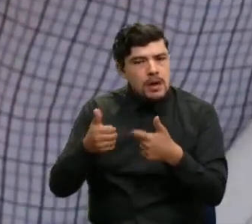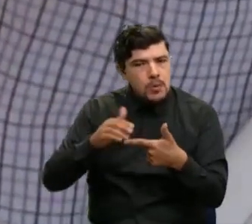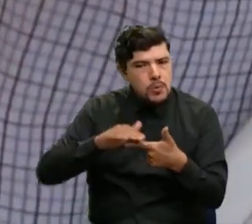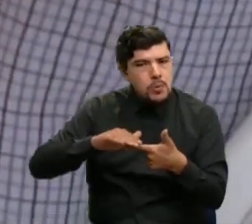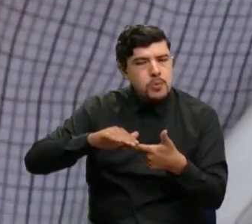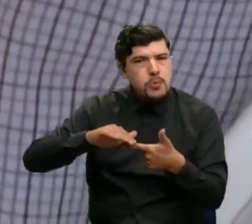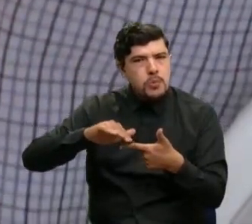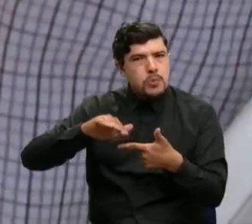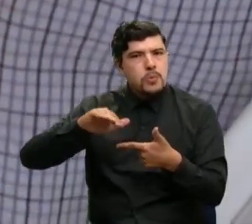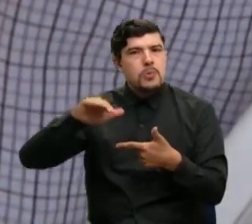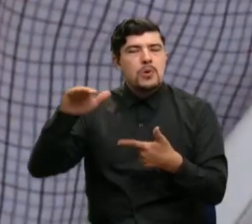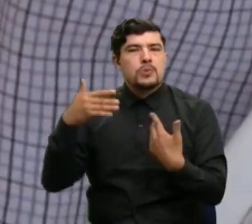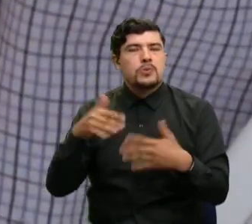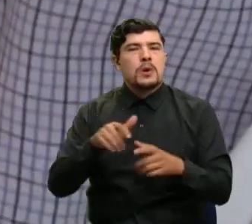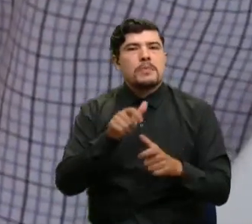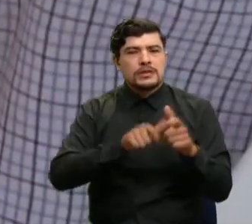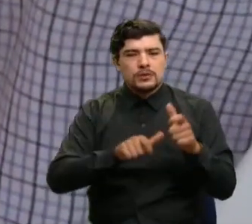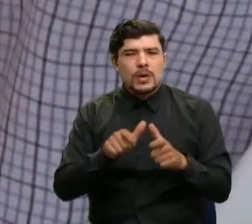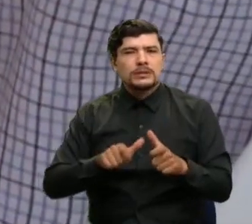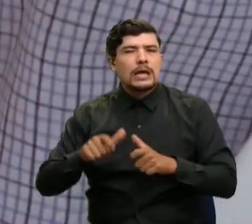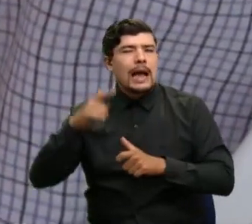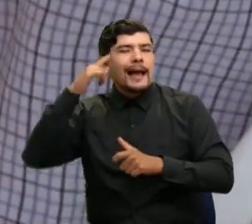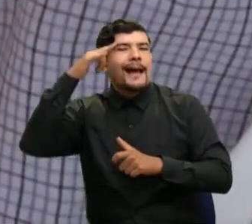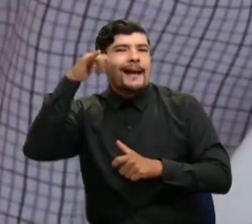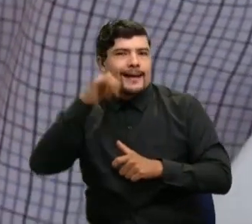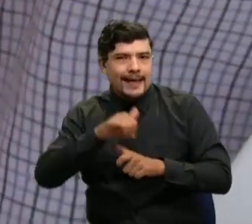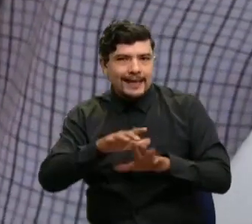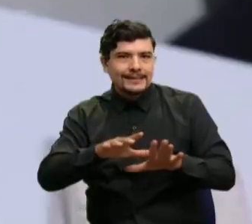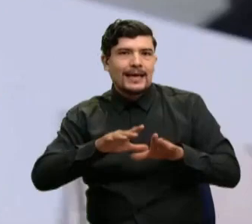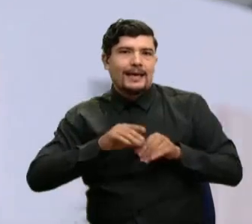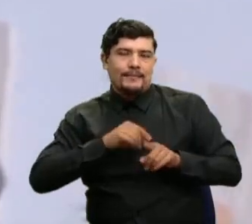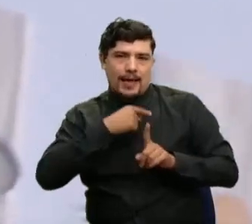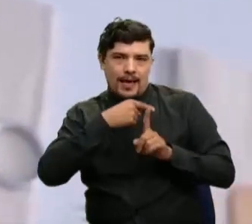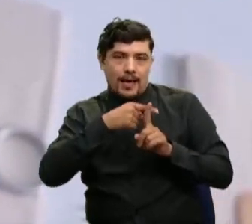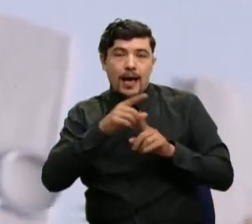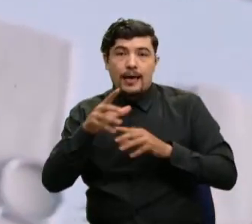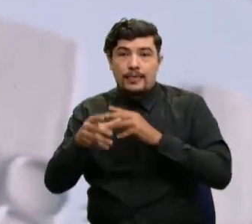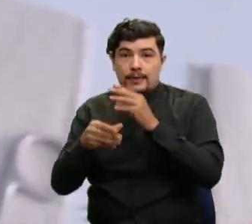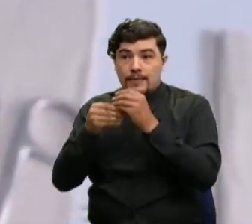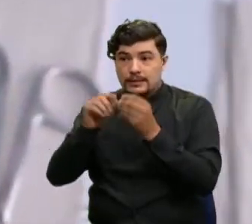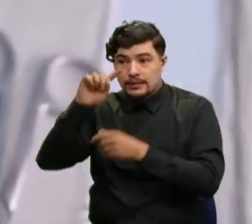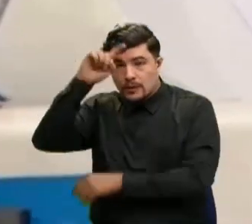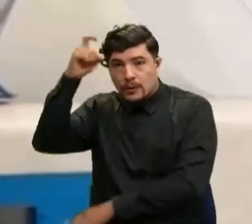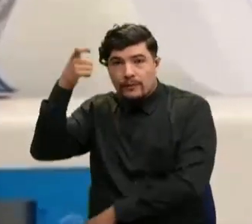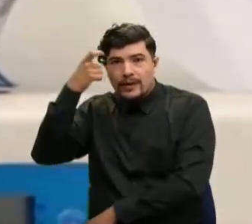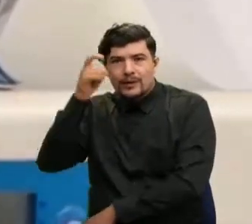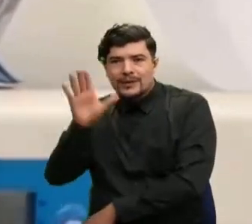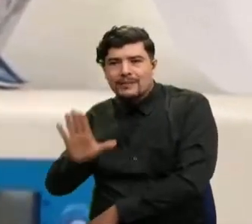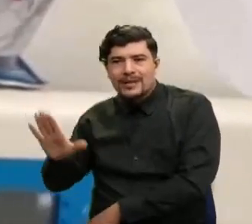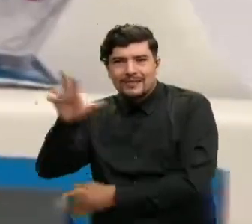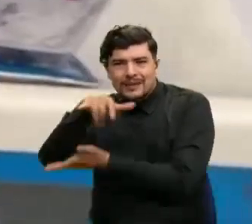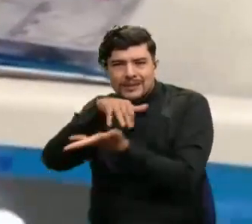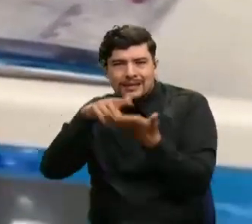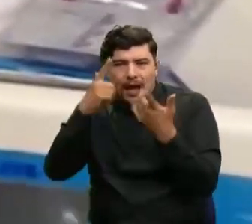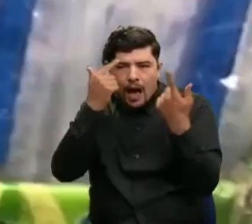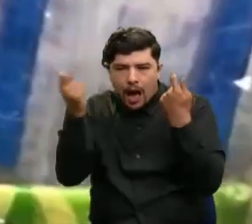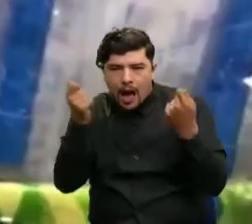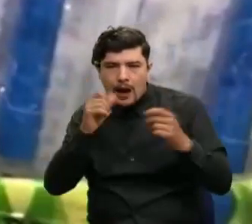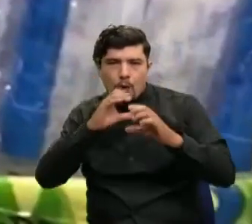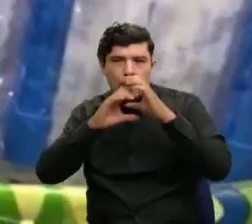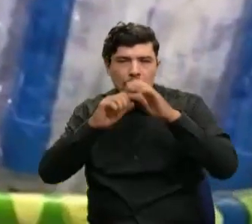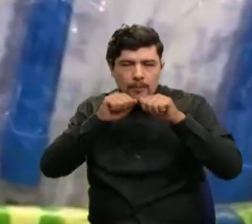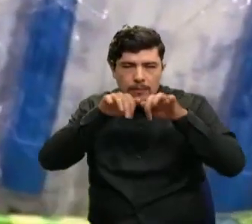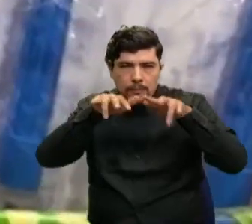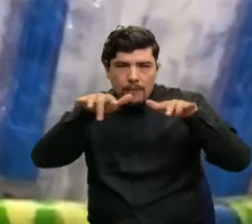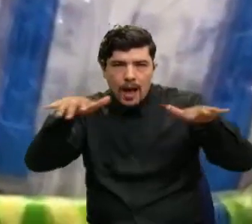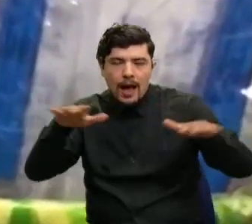esa credibilidad en la vacuna, también las estrategias de comunicación desde el gobierno departamental, desde las alcaldías, pero nos